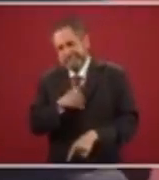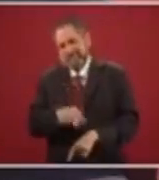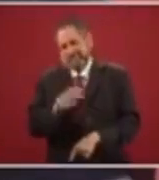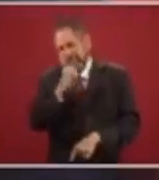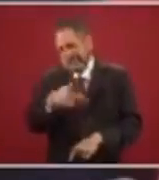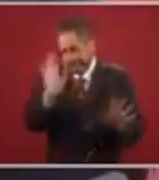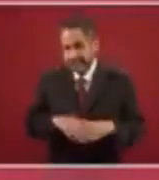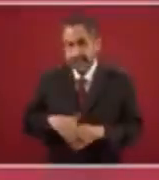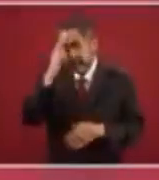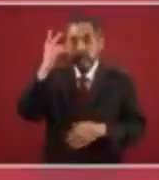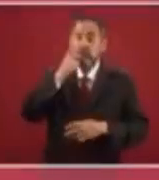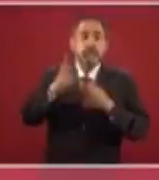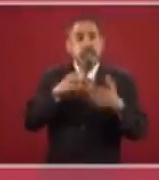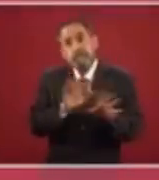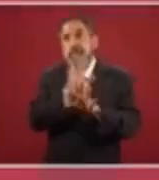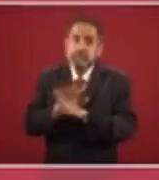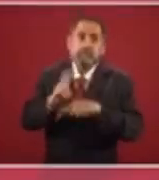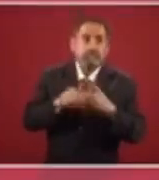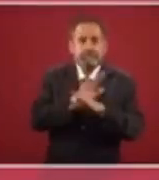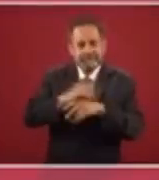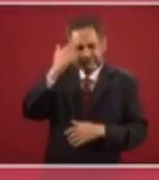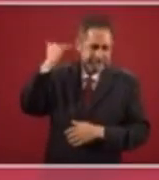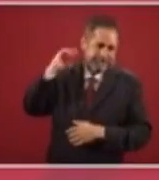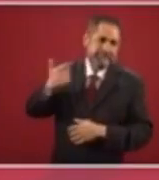que todo iba a ser distinto, ¿se acuerdan?